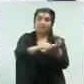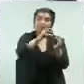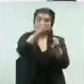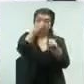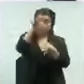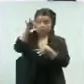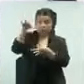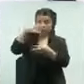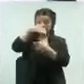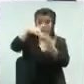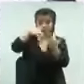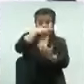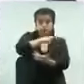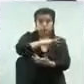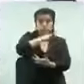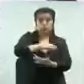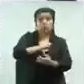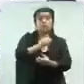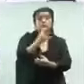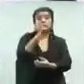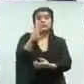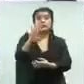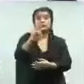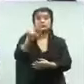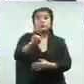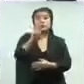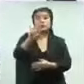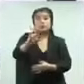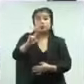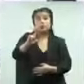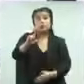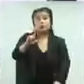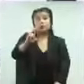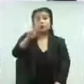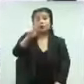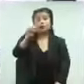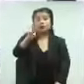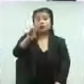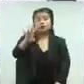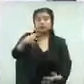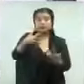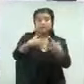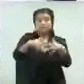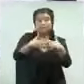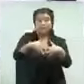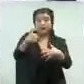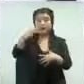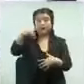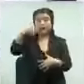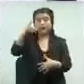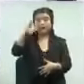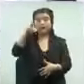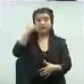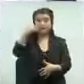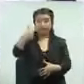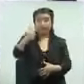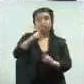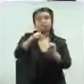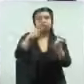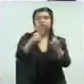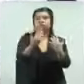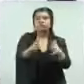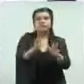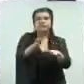redes sociales es cierta, que tiene fecha 4 de julio de 2024 de esta empresa Andria, en donde supuestamente ya les